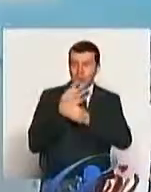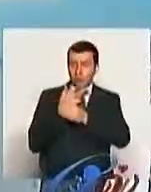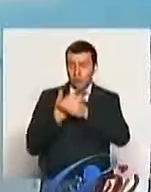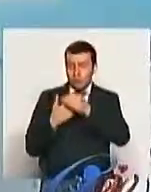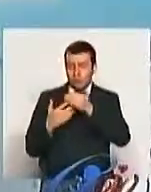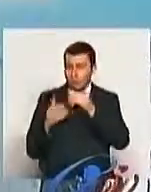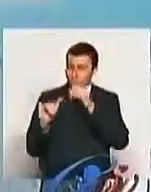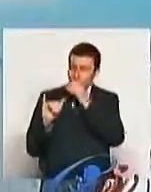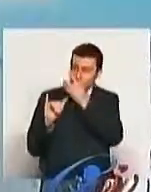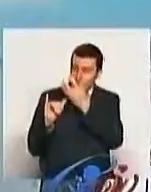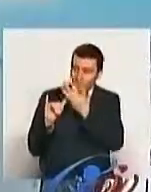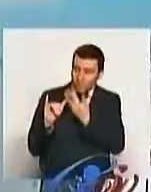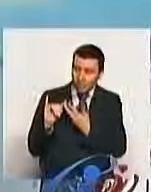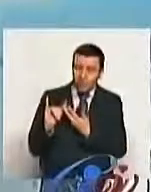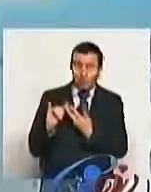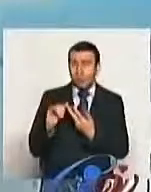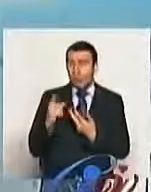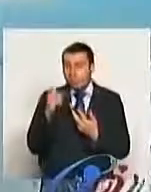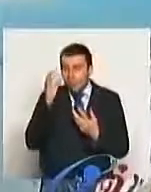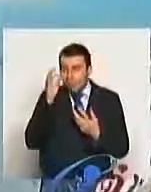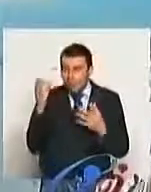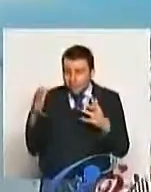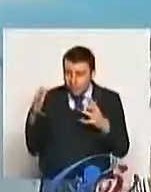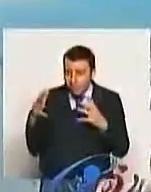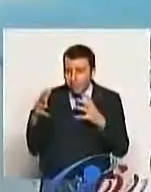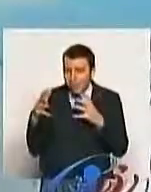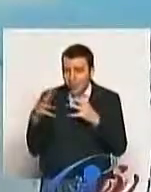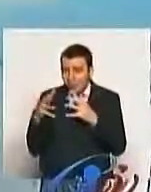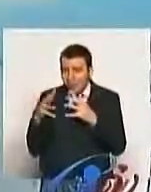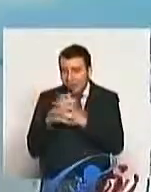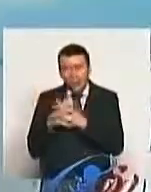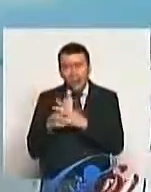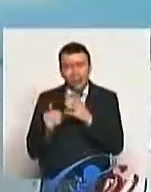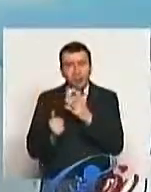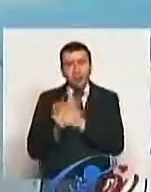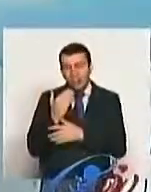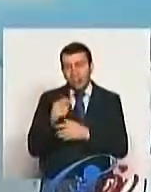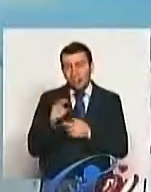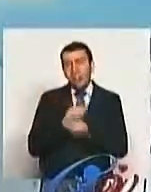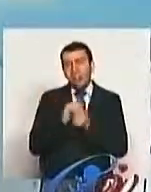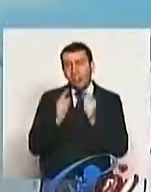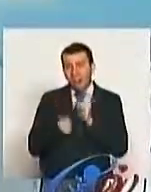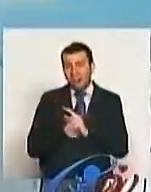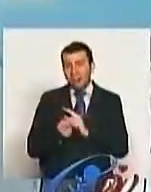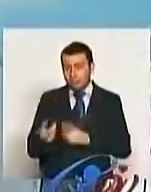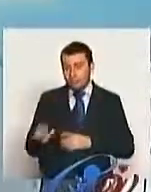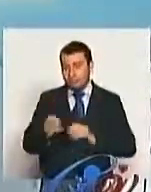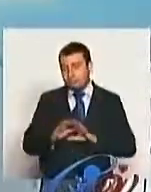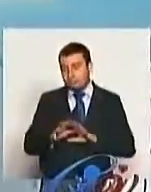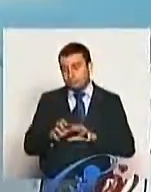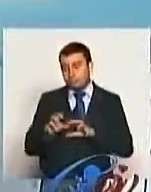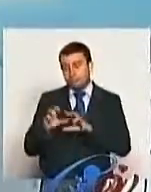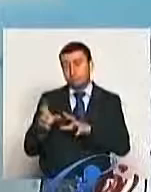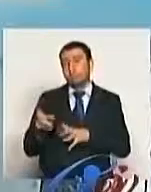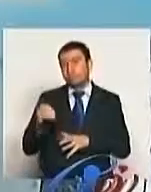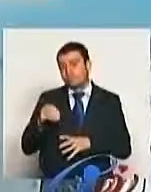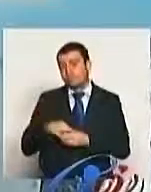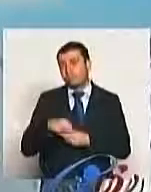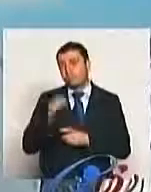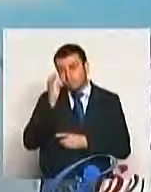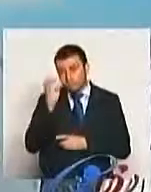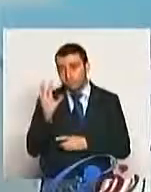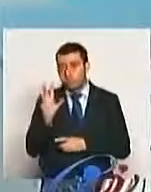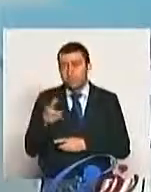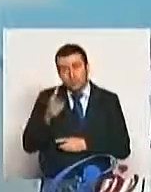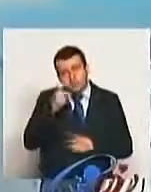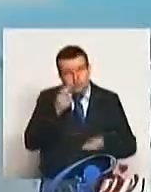uno temor que de pronto algún septo de estos esté comenzando algún cambio hacia el cáncer, hacia lesiones malignas.